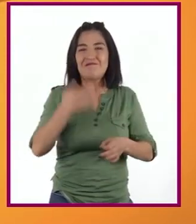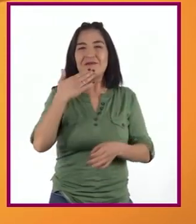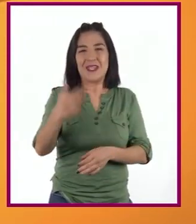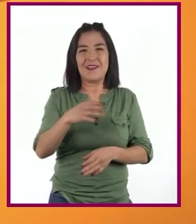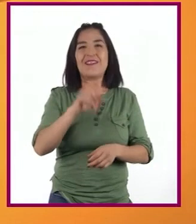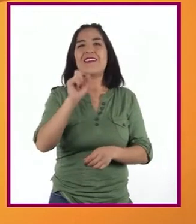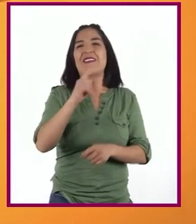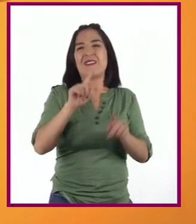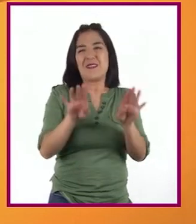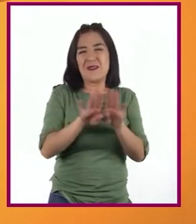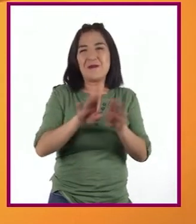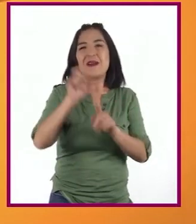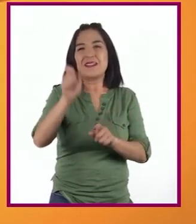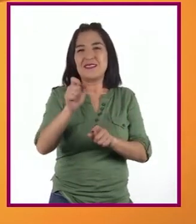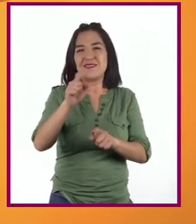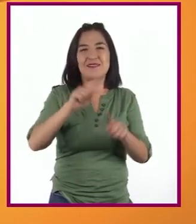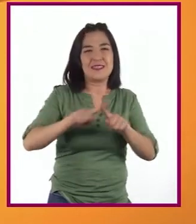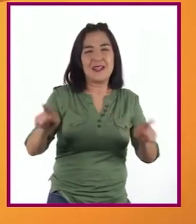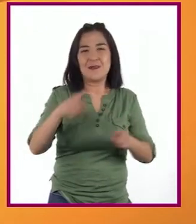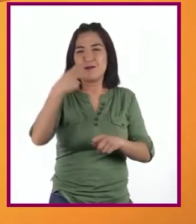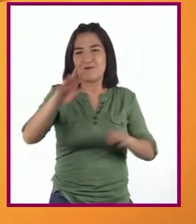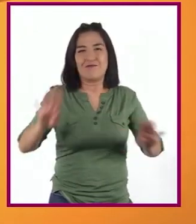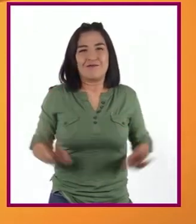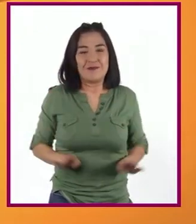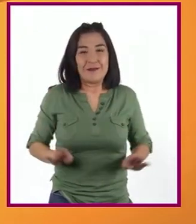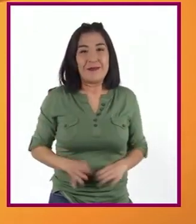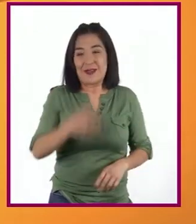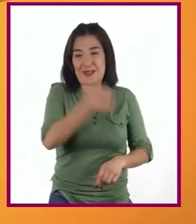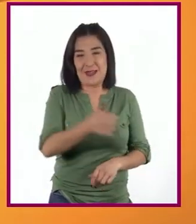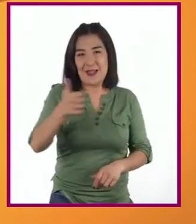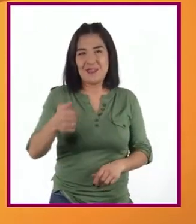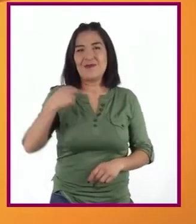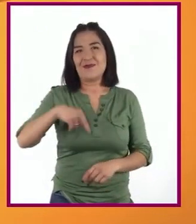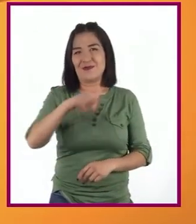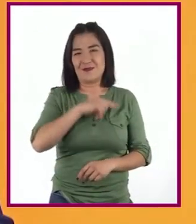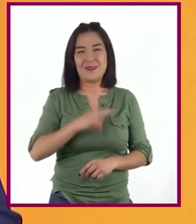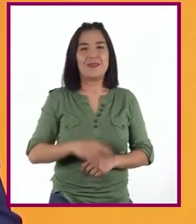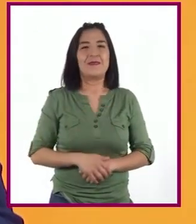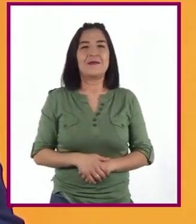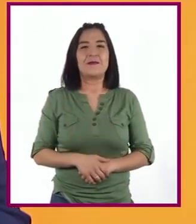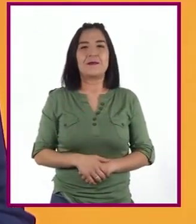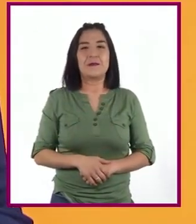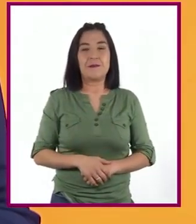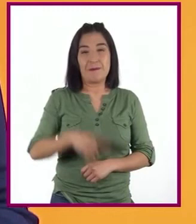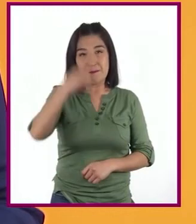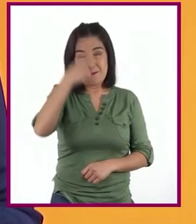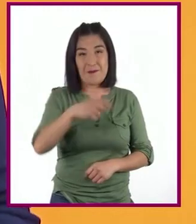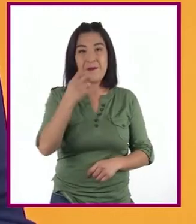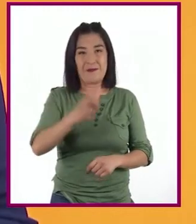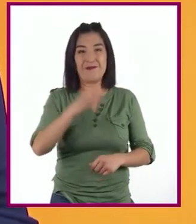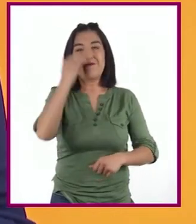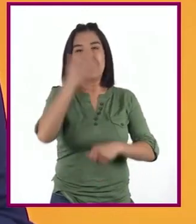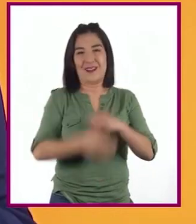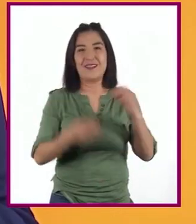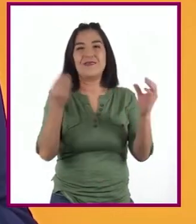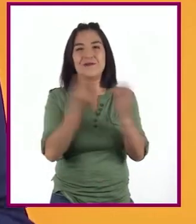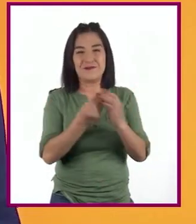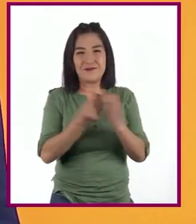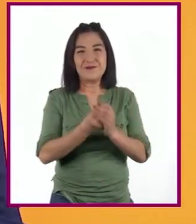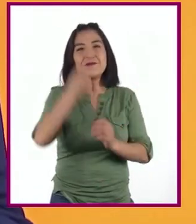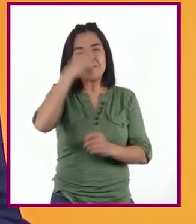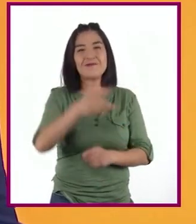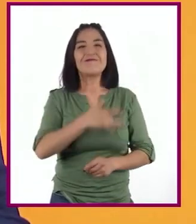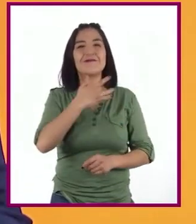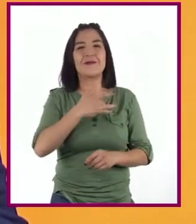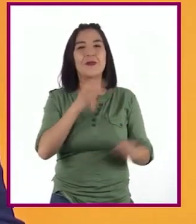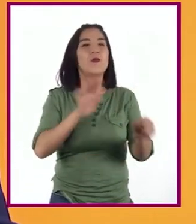de un elemento que forma parte de cada uno de nosotros. Para terminar nuestra sesión y afianzar